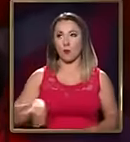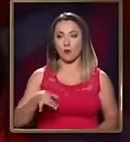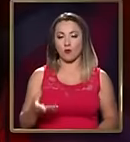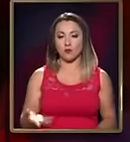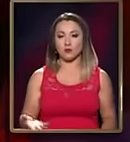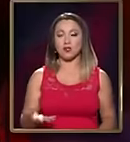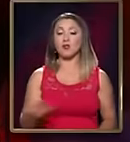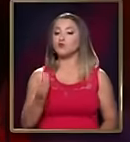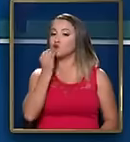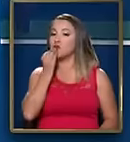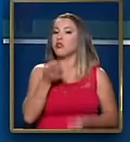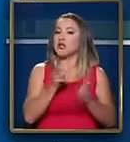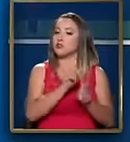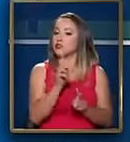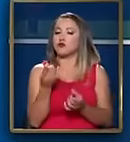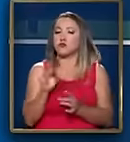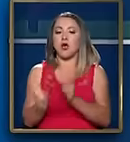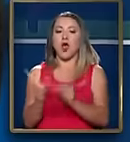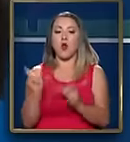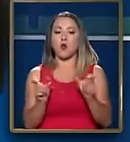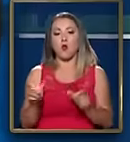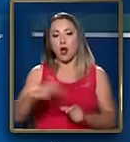El chupete es un derecho, no un privilegio.